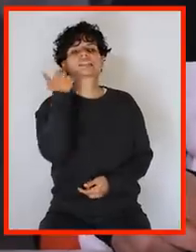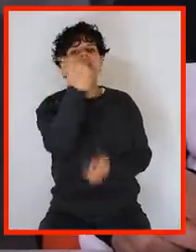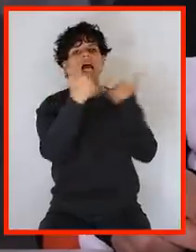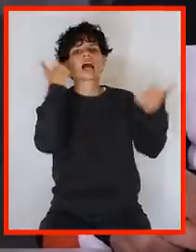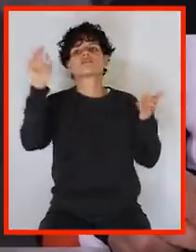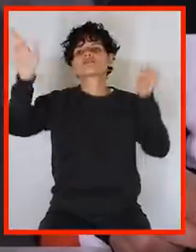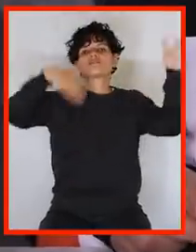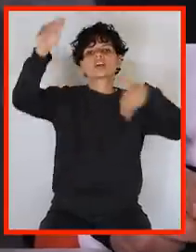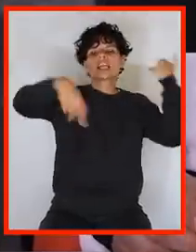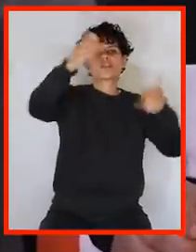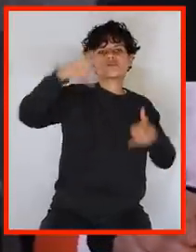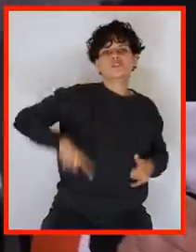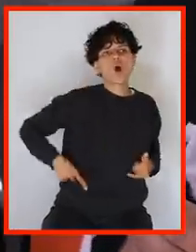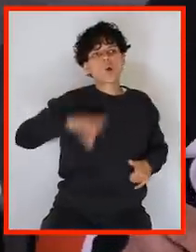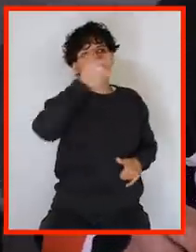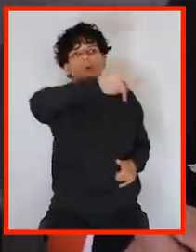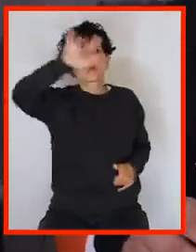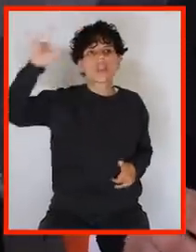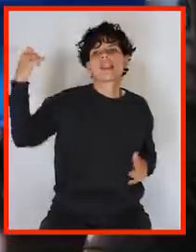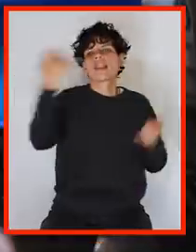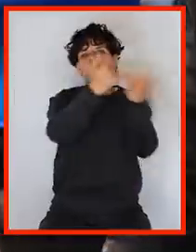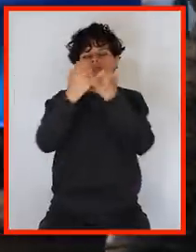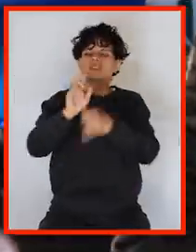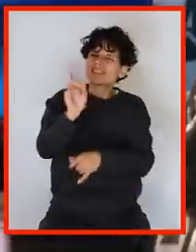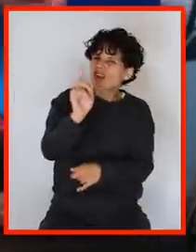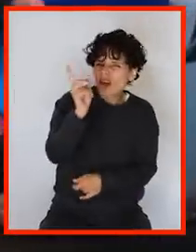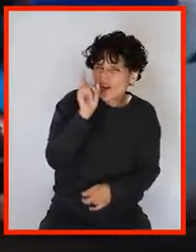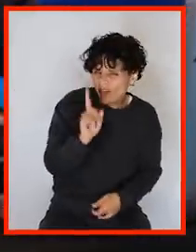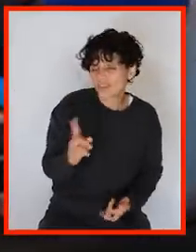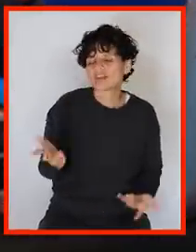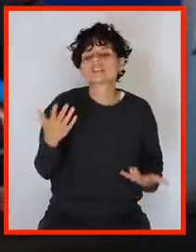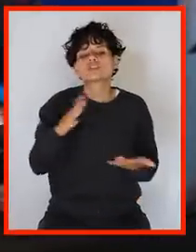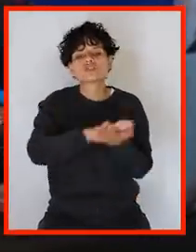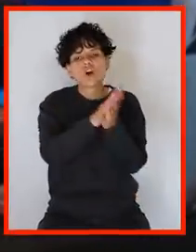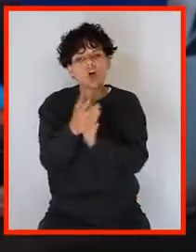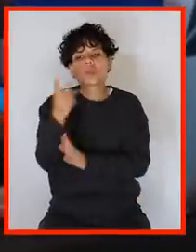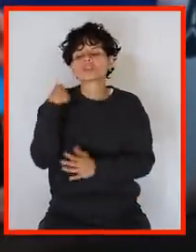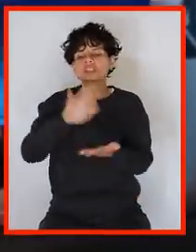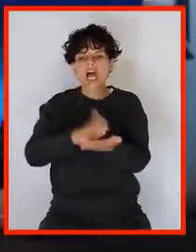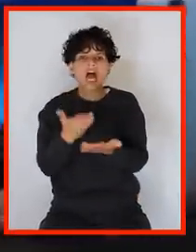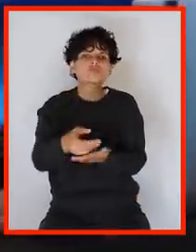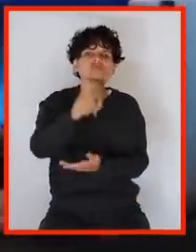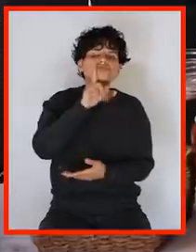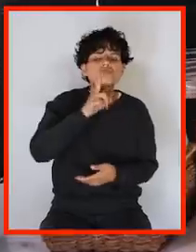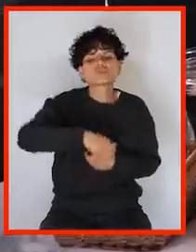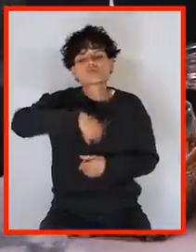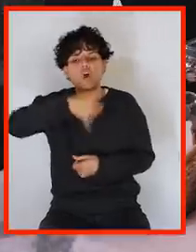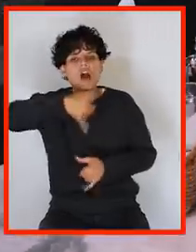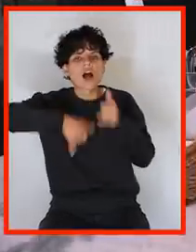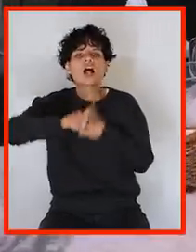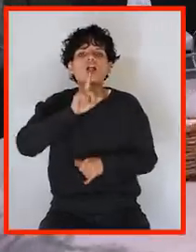esos holgazanes de mierda de tu amigo. No, no, no, no, no, nunca. Pura gente sana, llevan su tubos y su cocaína. Po.